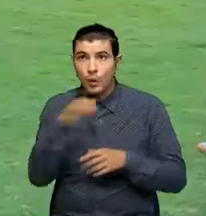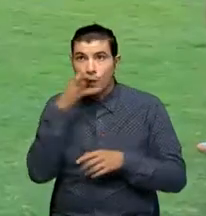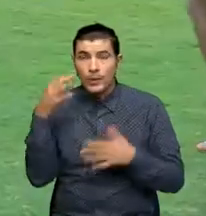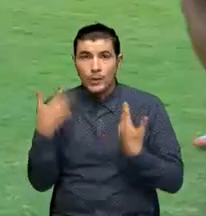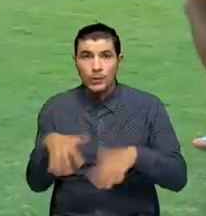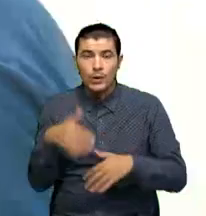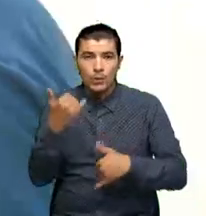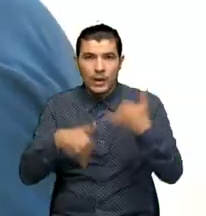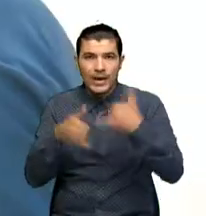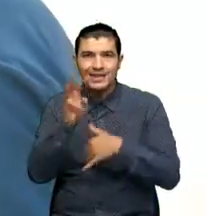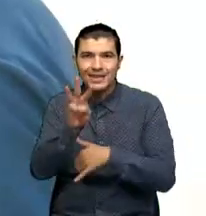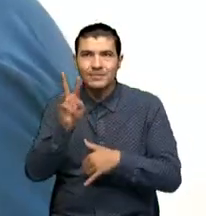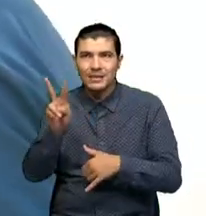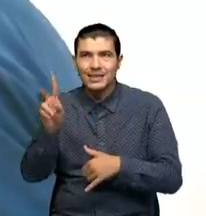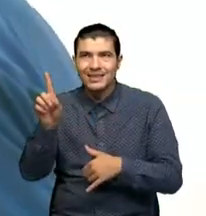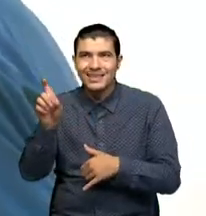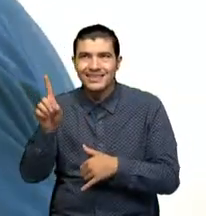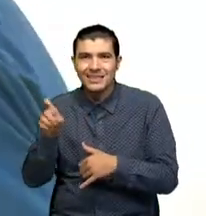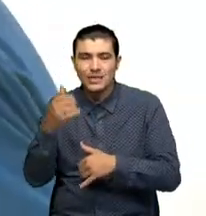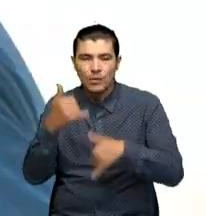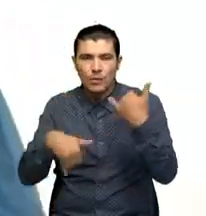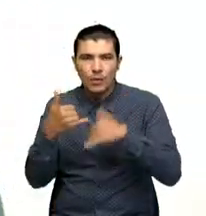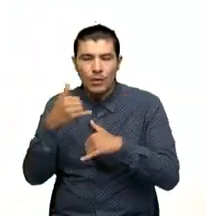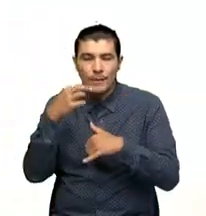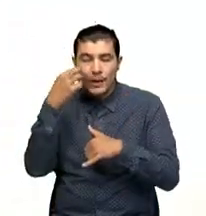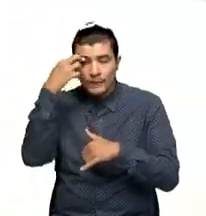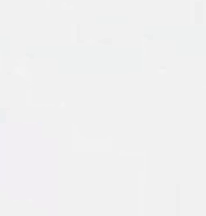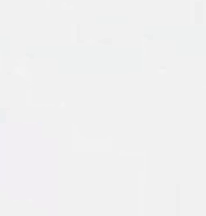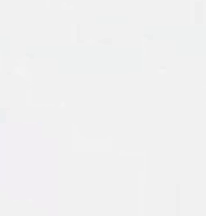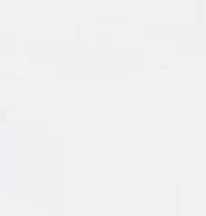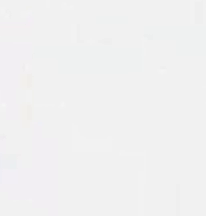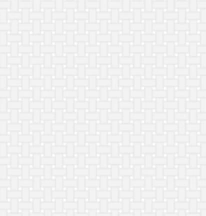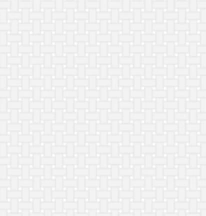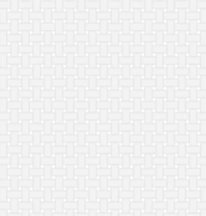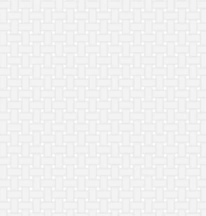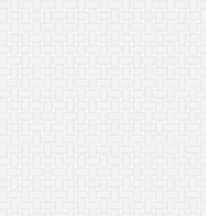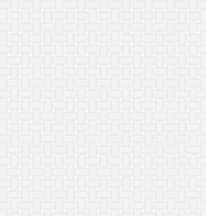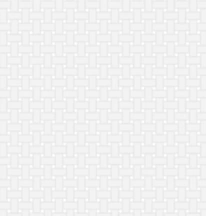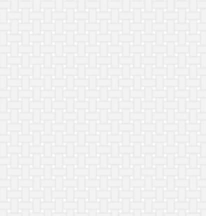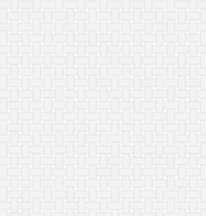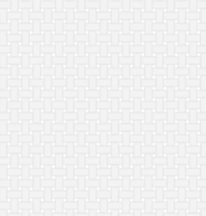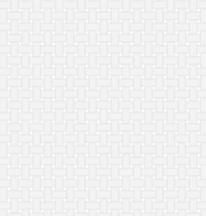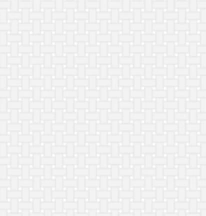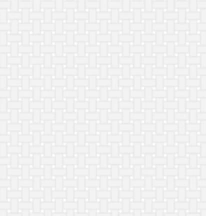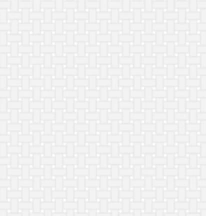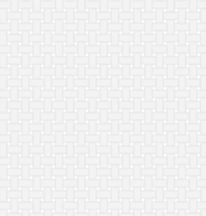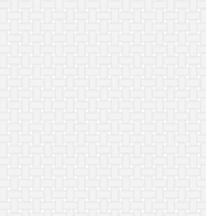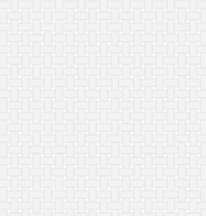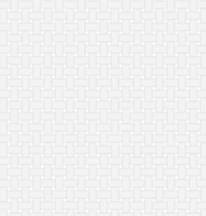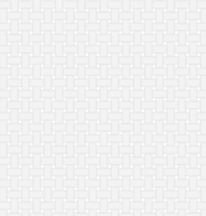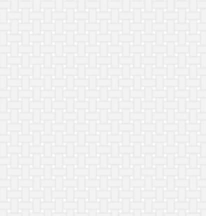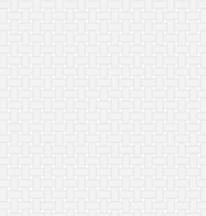323 partidos como profesional y ha marcado 132 canal puntocom